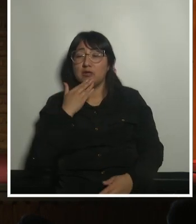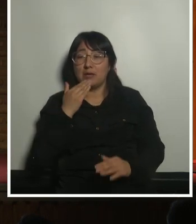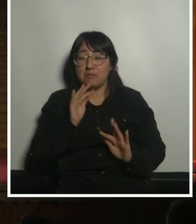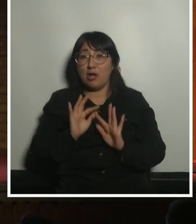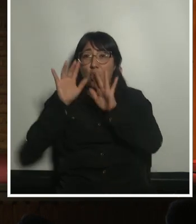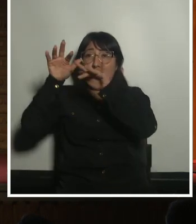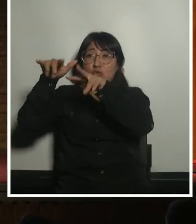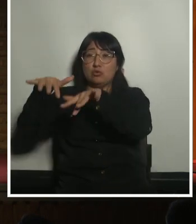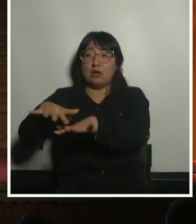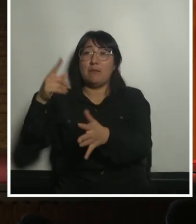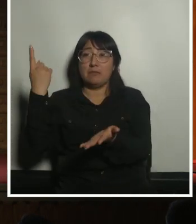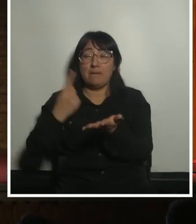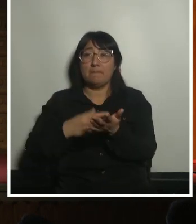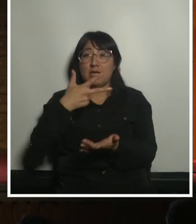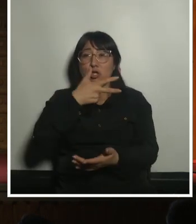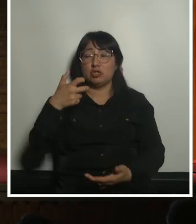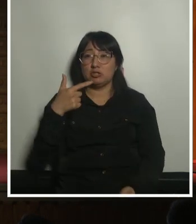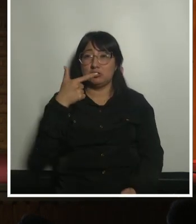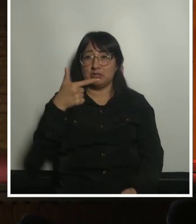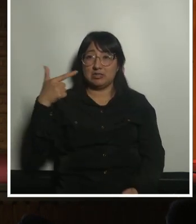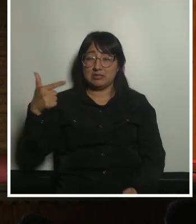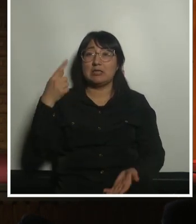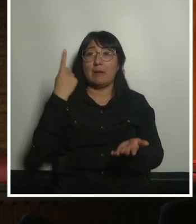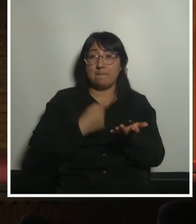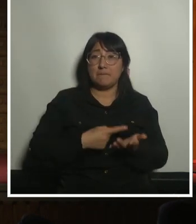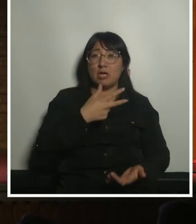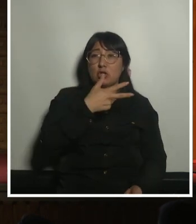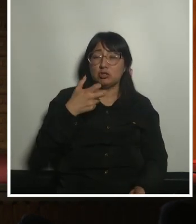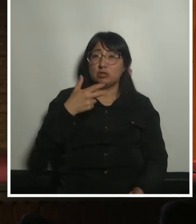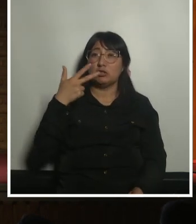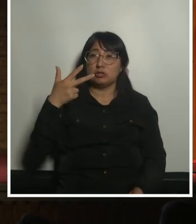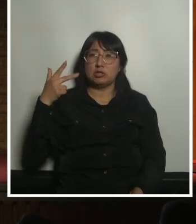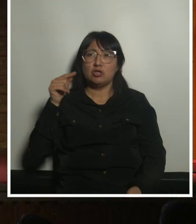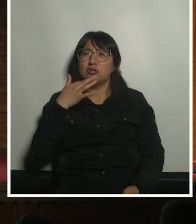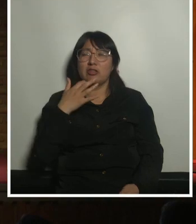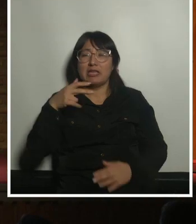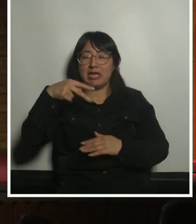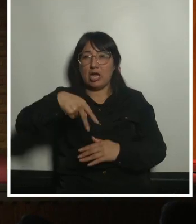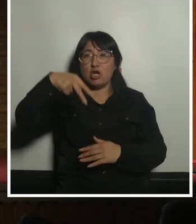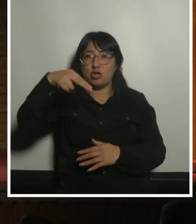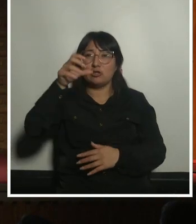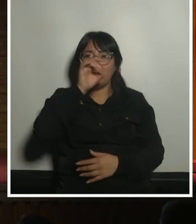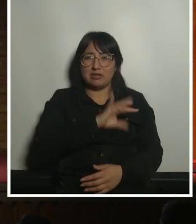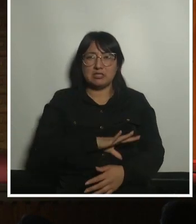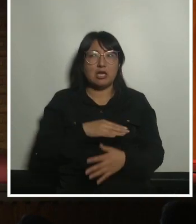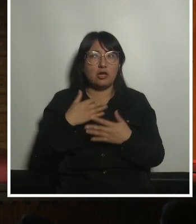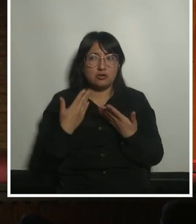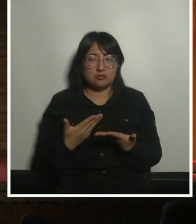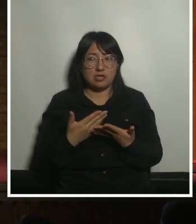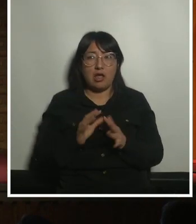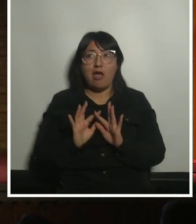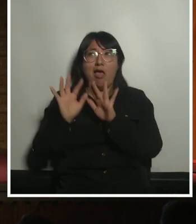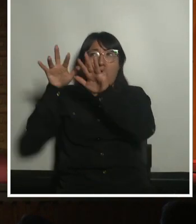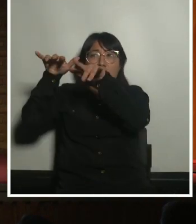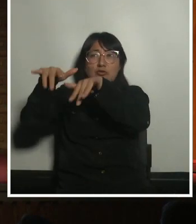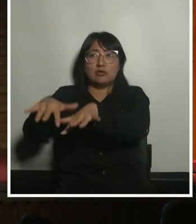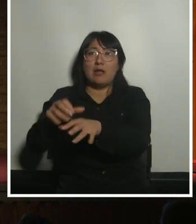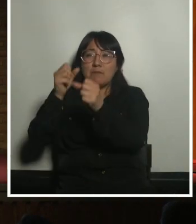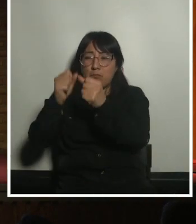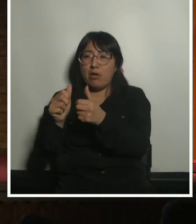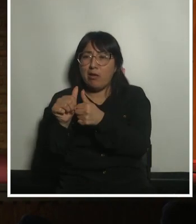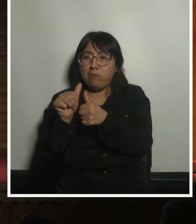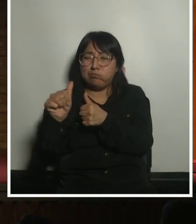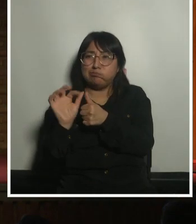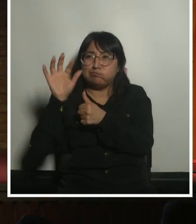de 1877, 1878 del norte de Chile. Es decir, el tsunami puede llegar al Golfo Arauco también a